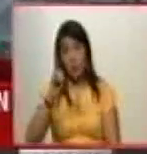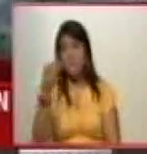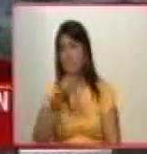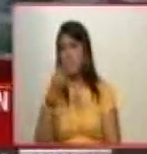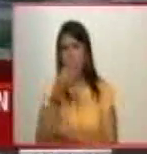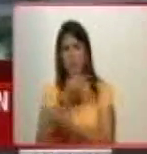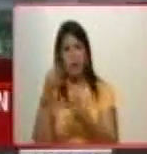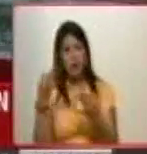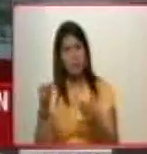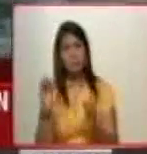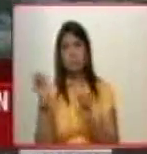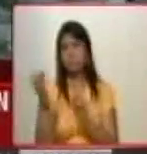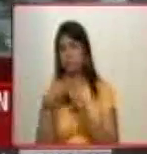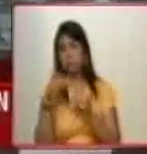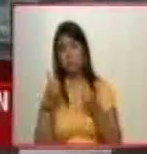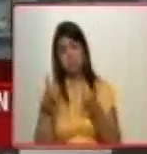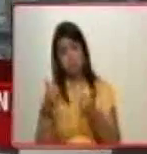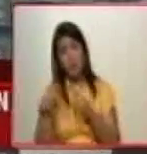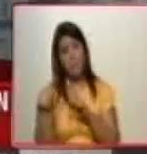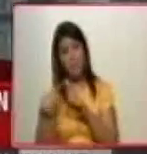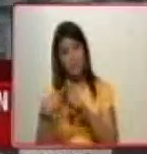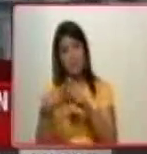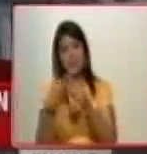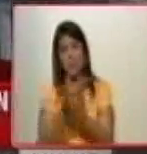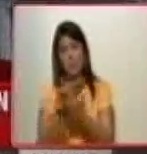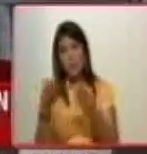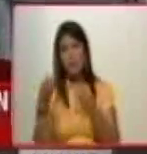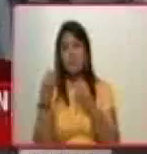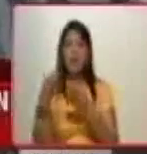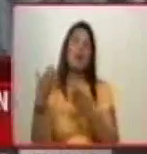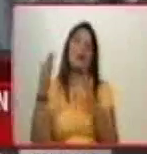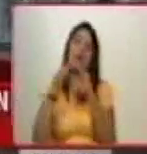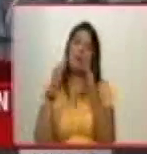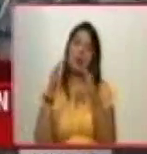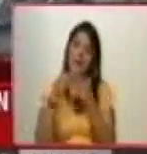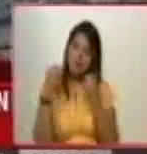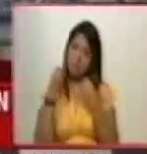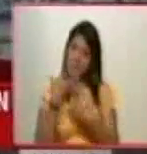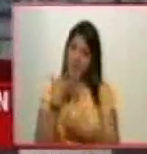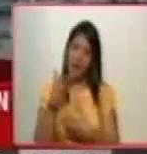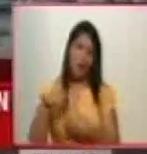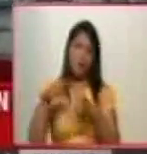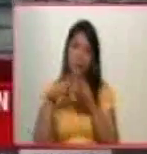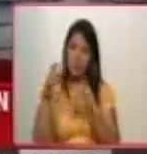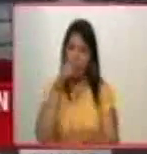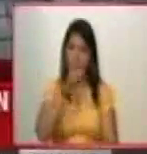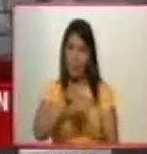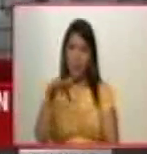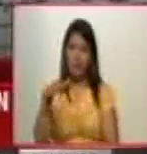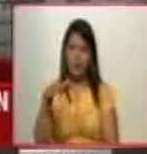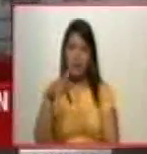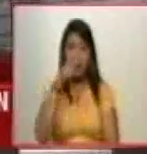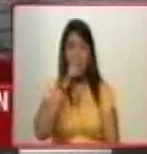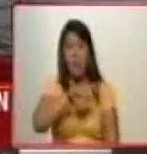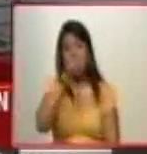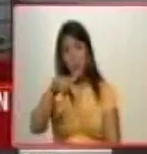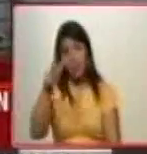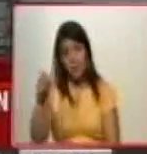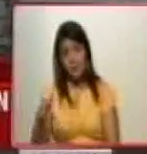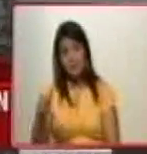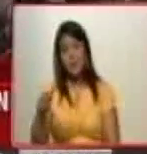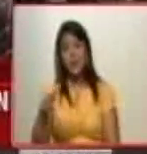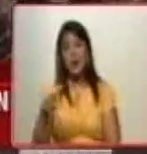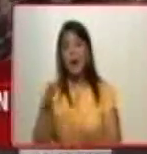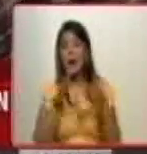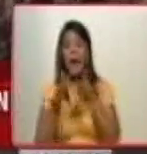de alto impacto para la dotación de viviendas dignas a la población de la carretera vieja Caracas-Los Teques y